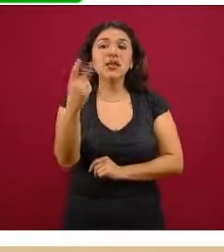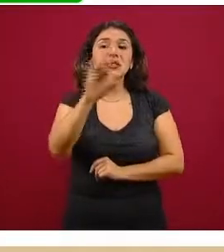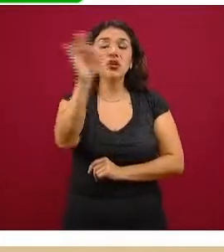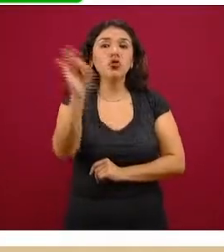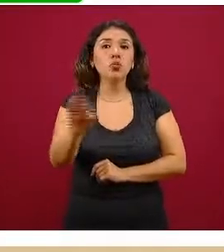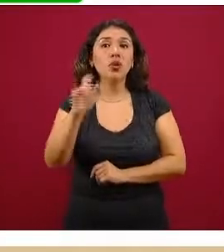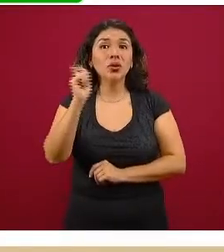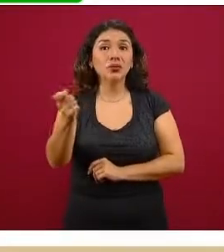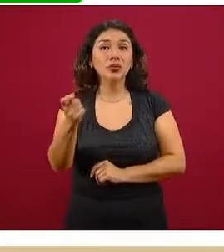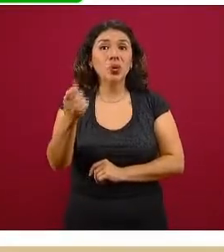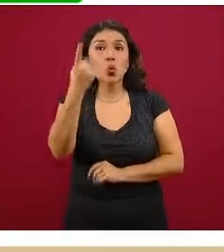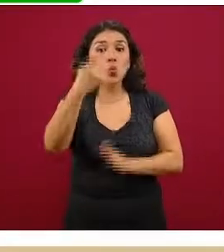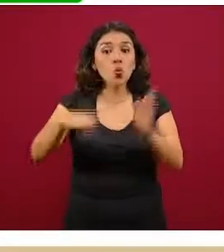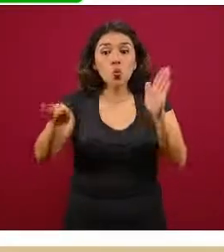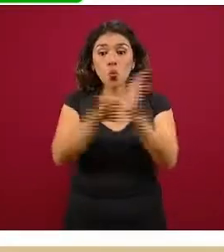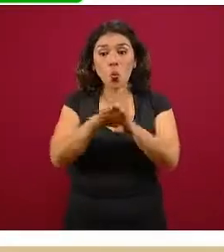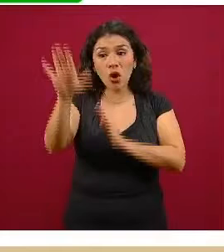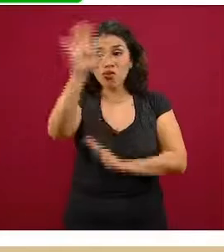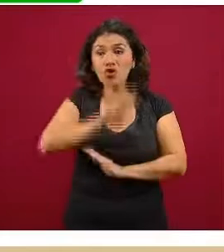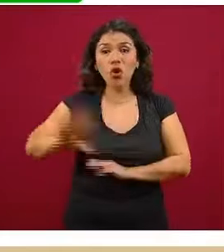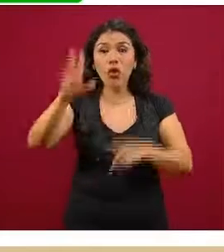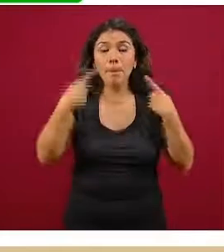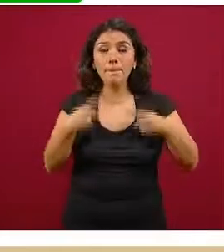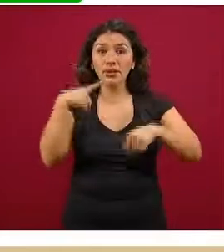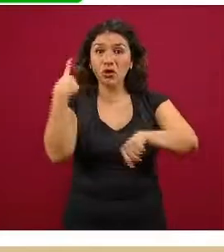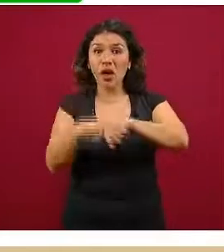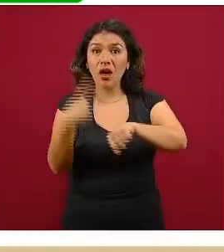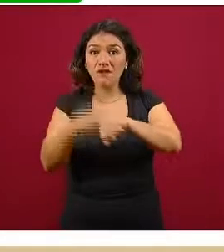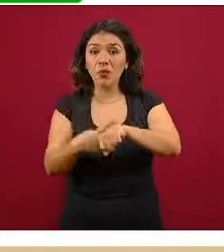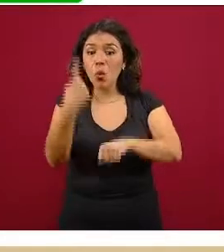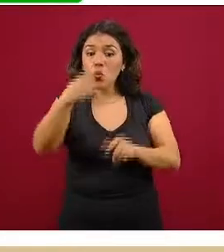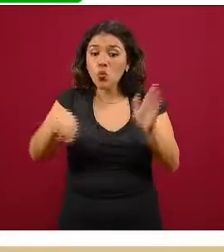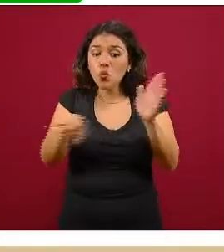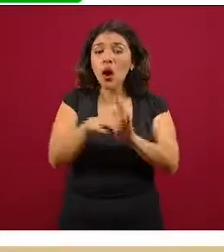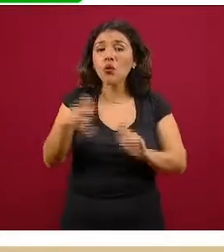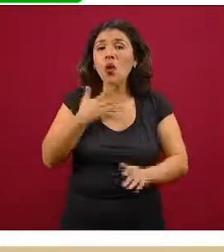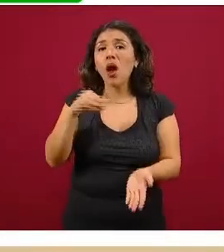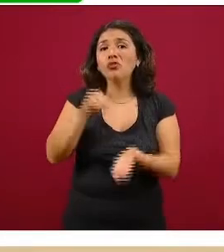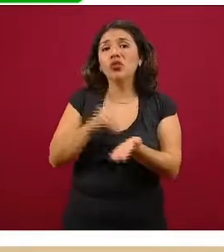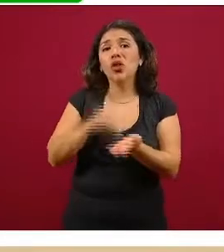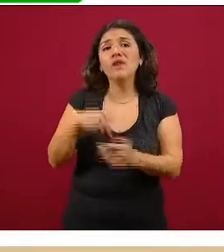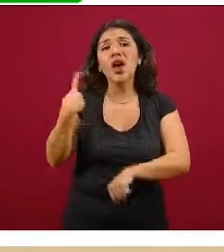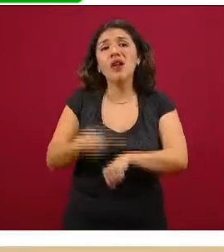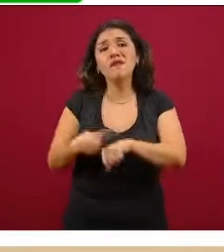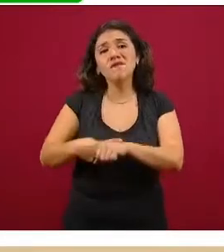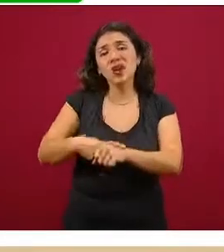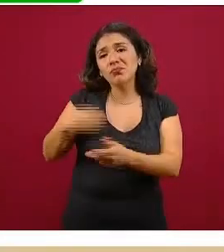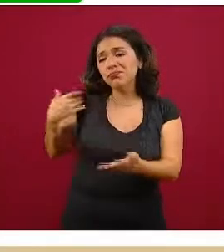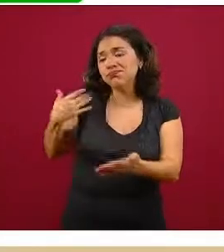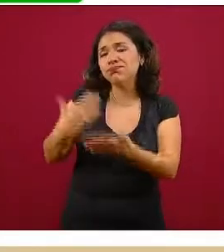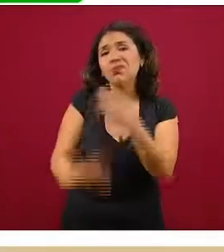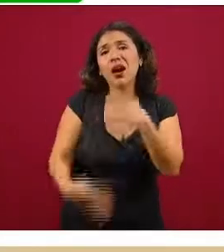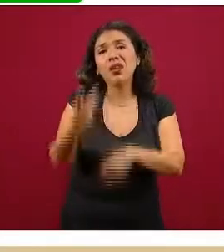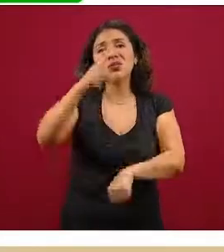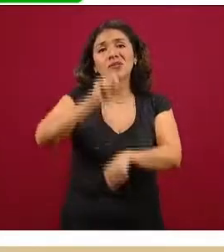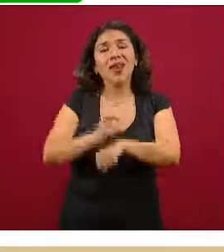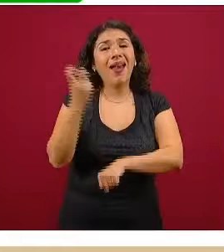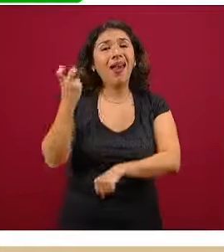un cuarto de todos sus casos de la epidemia están en los últimos 14 días. Entonces es una